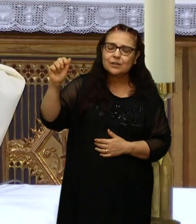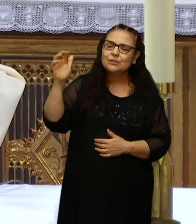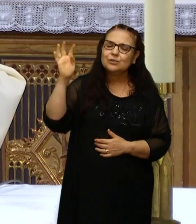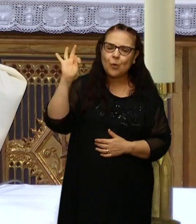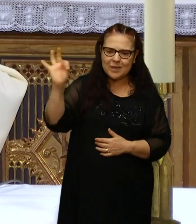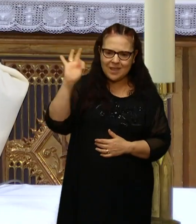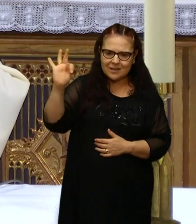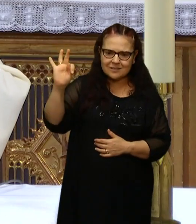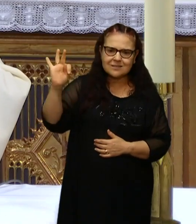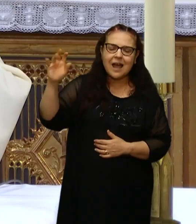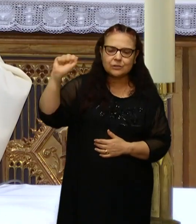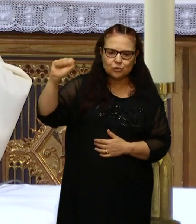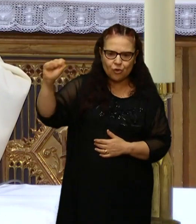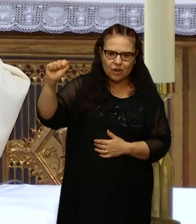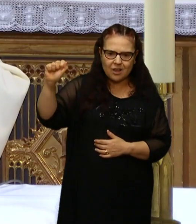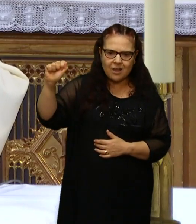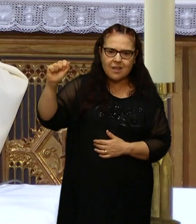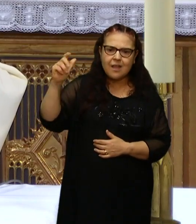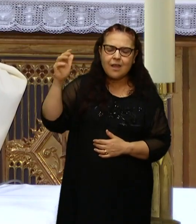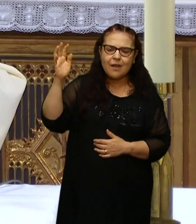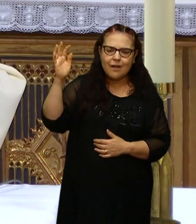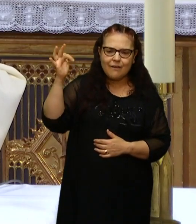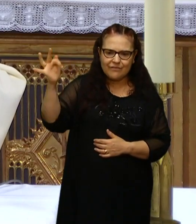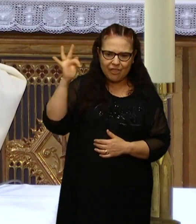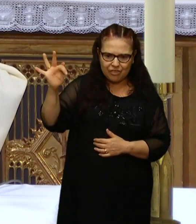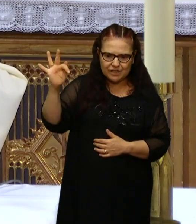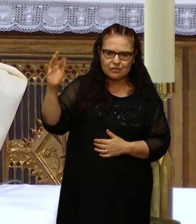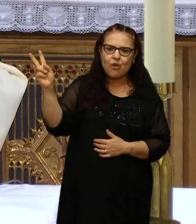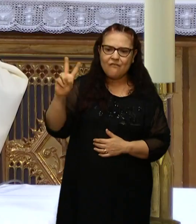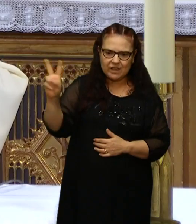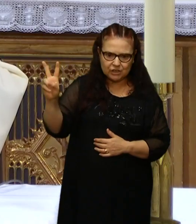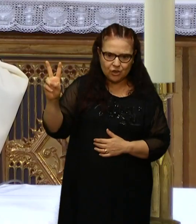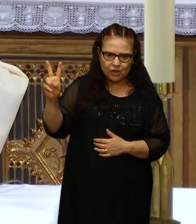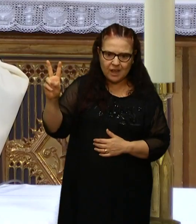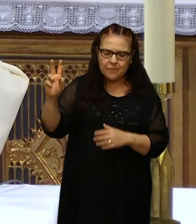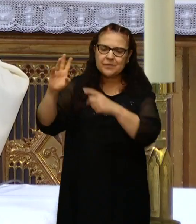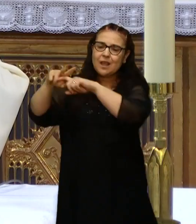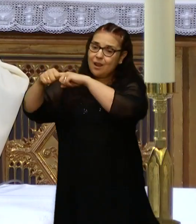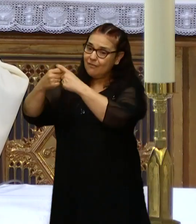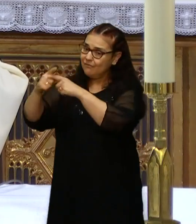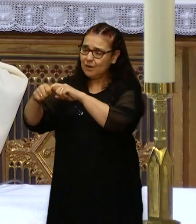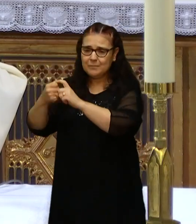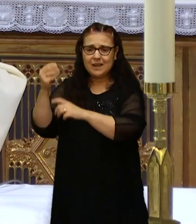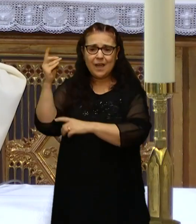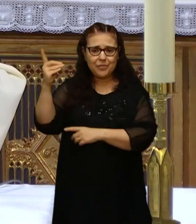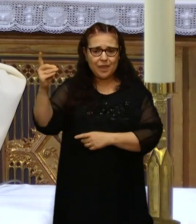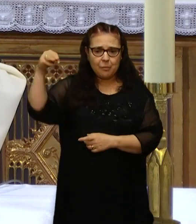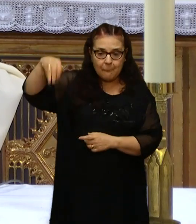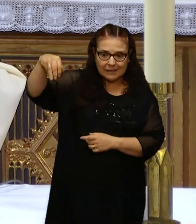Tobías, Antonia, Francisco y Victoria, difuntos de la familia Díaz